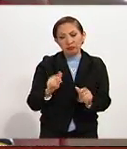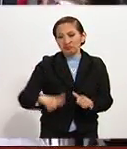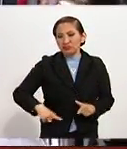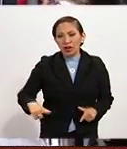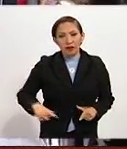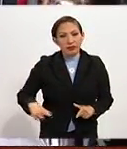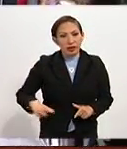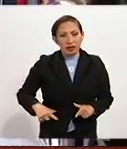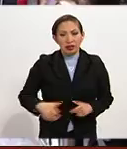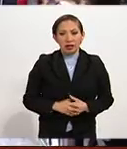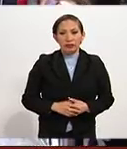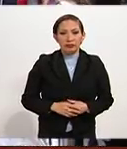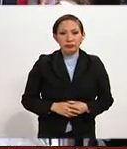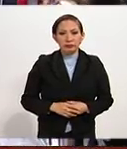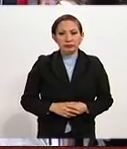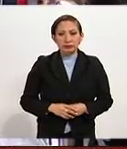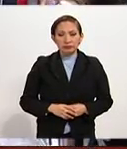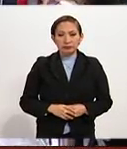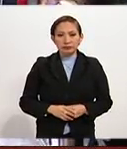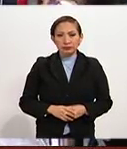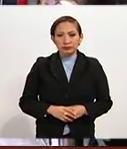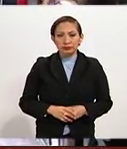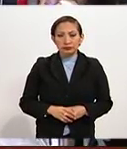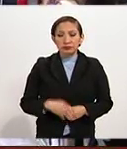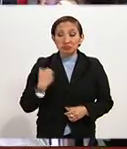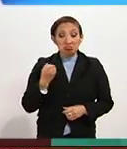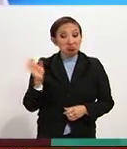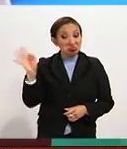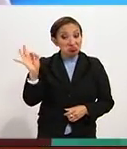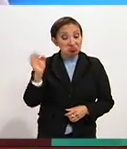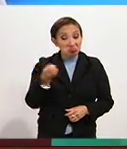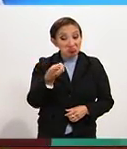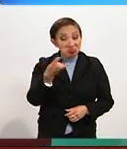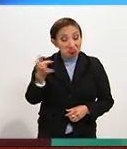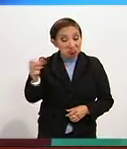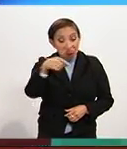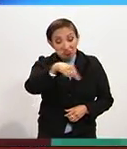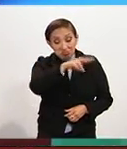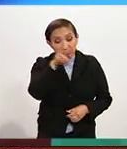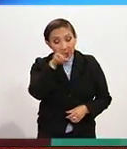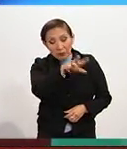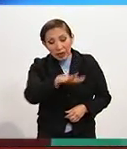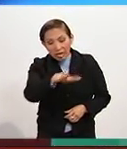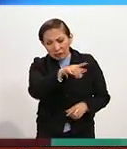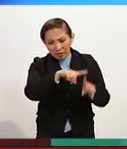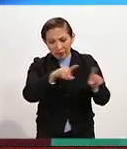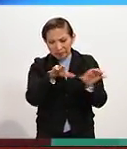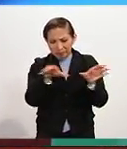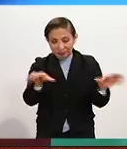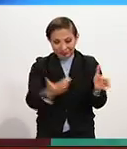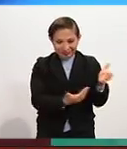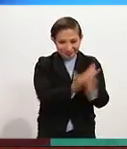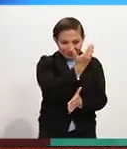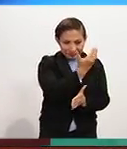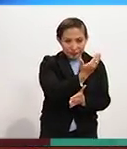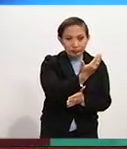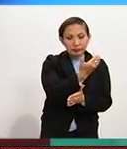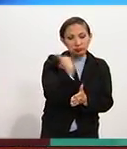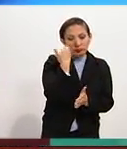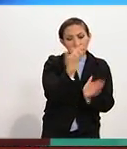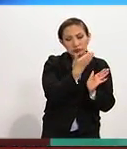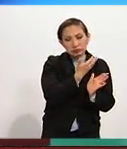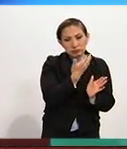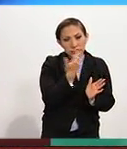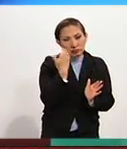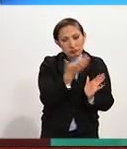en un plan alto de la presidencia en esos momentos y el clima era totalmente de contraste, ¿no? Por las mañanas, caras largas,